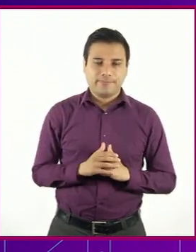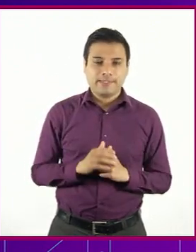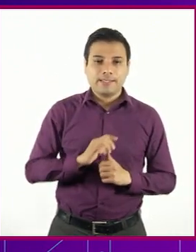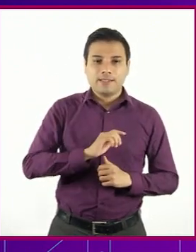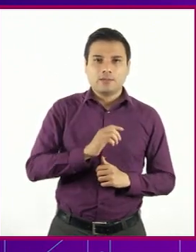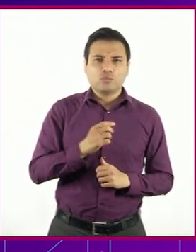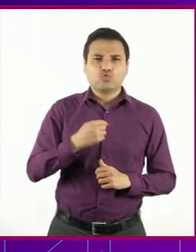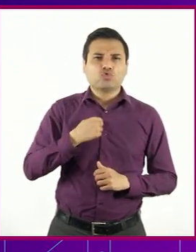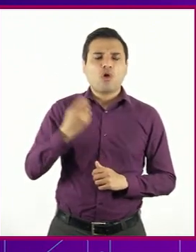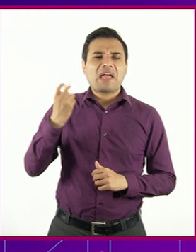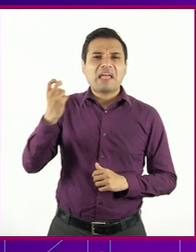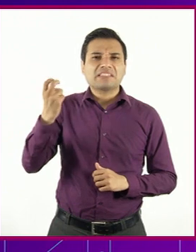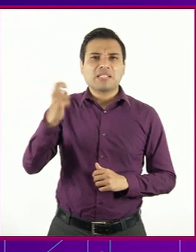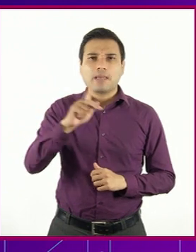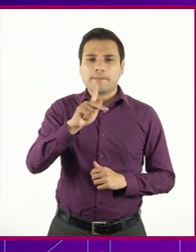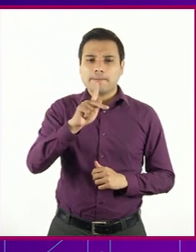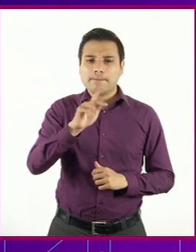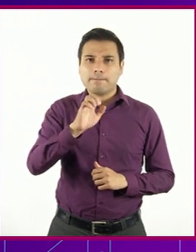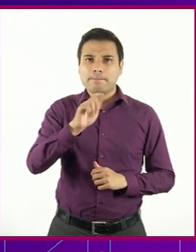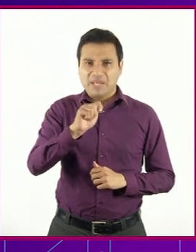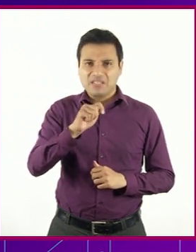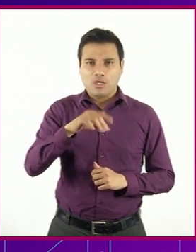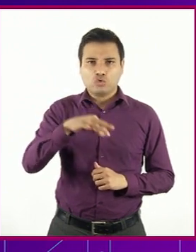Seleccioné este envase de PET.